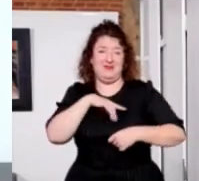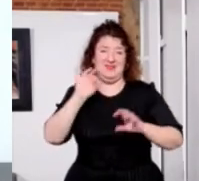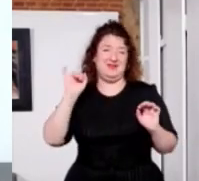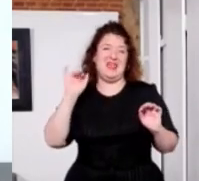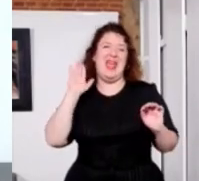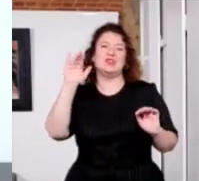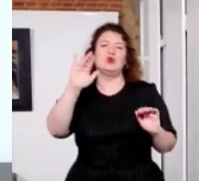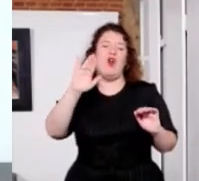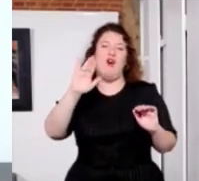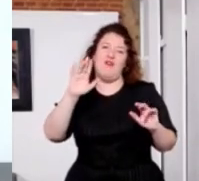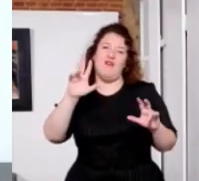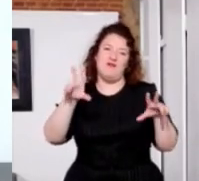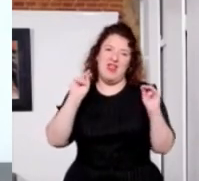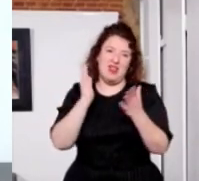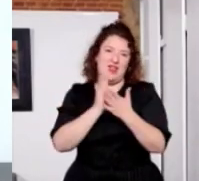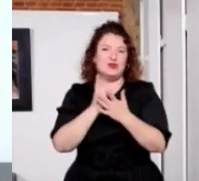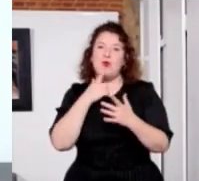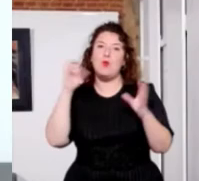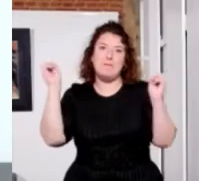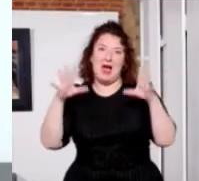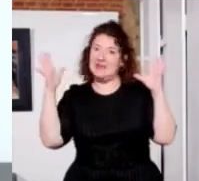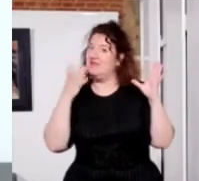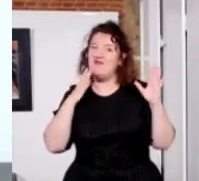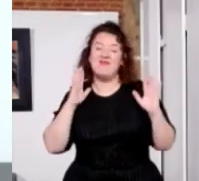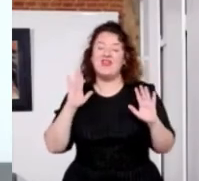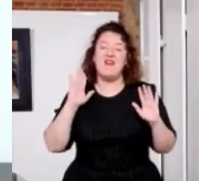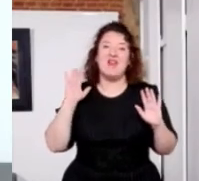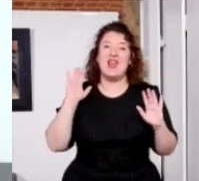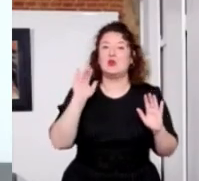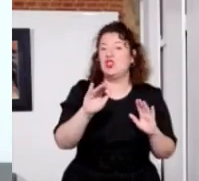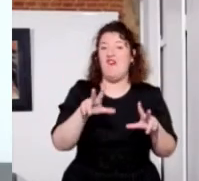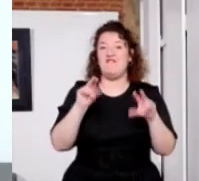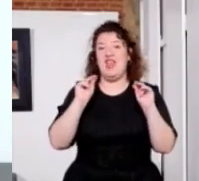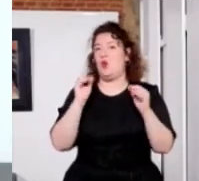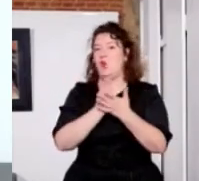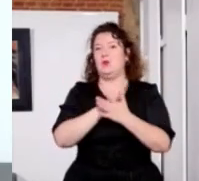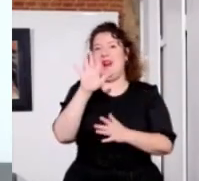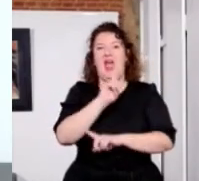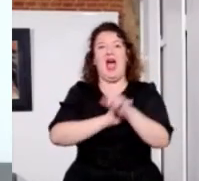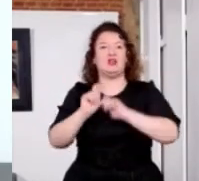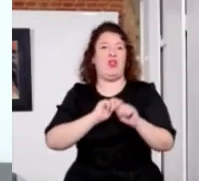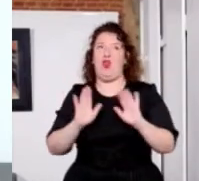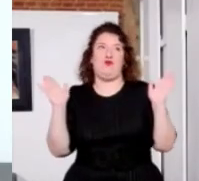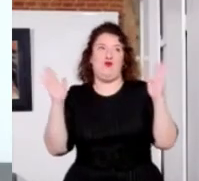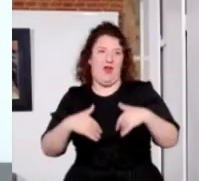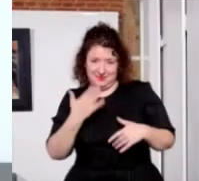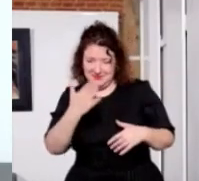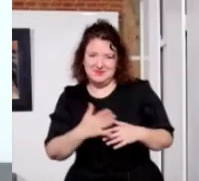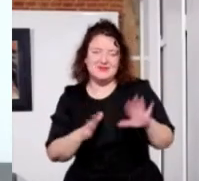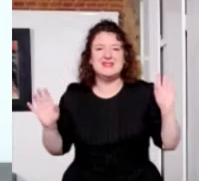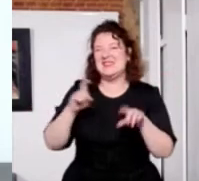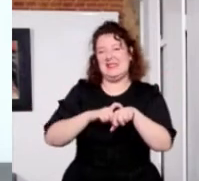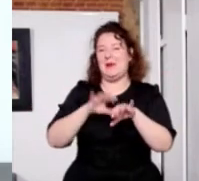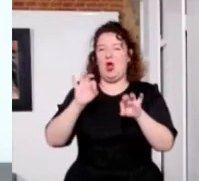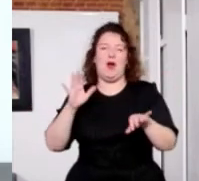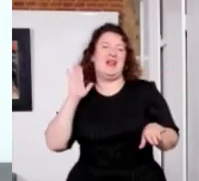fin de curso es algo, un rito mágico. Si no haces excursión de fin de curso, parece que no eres una asociación, ¿no? Estábamos preparando la típica salida